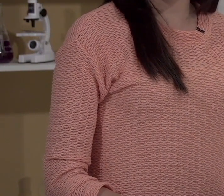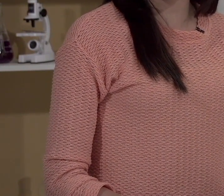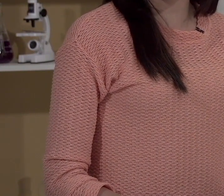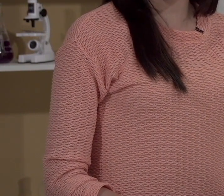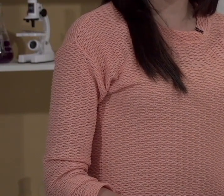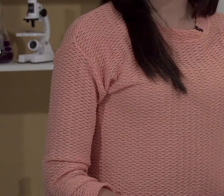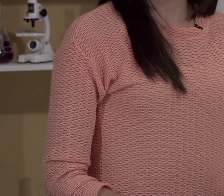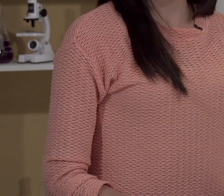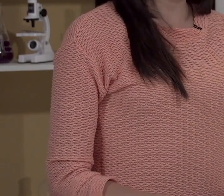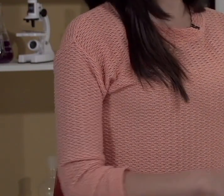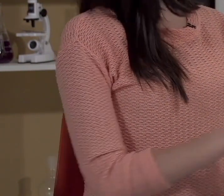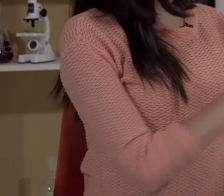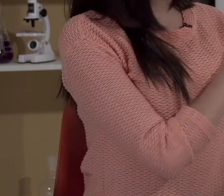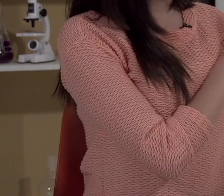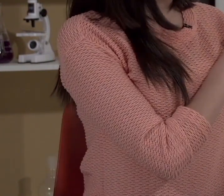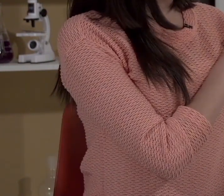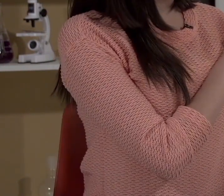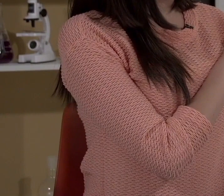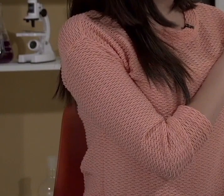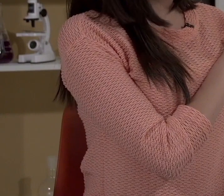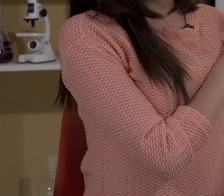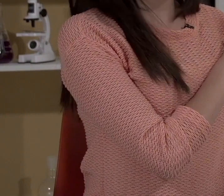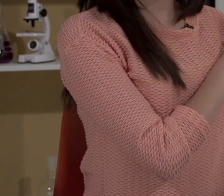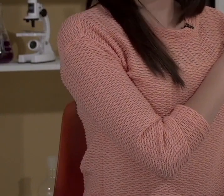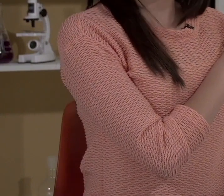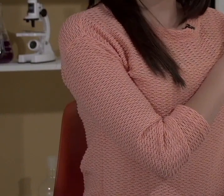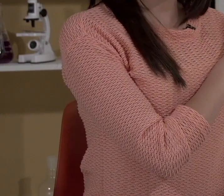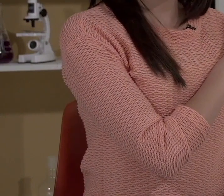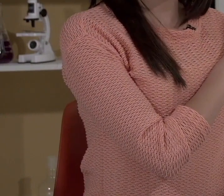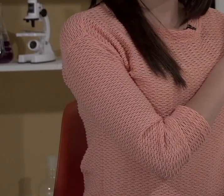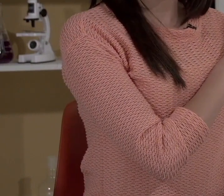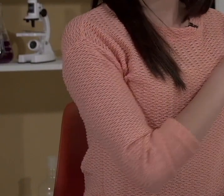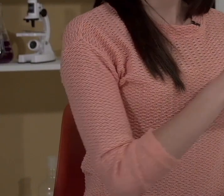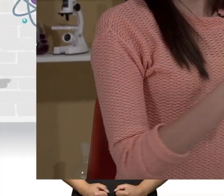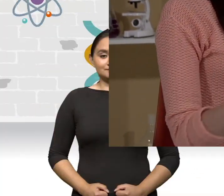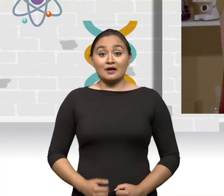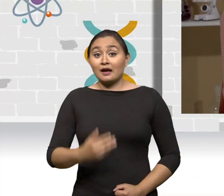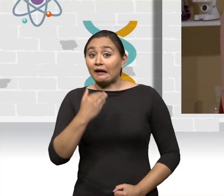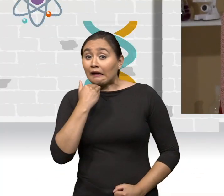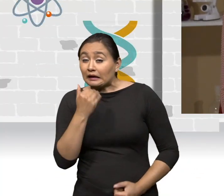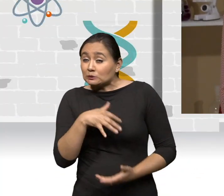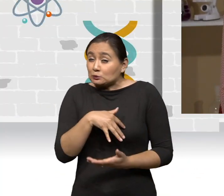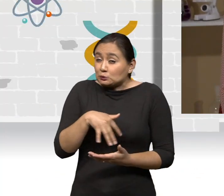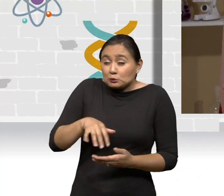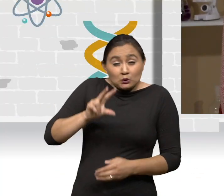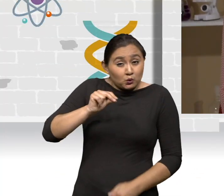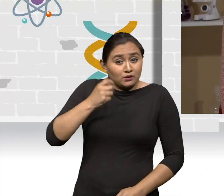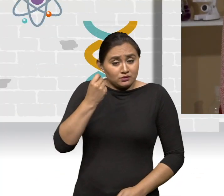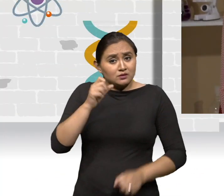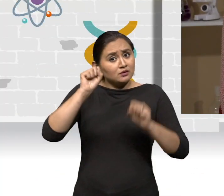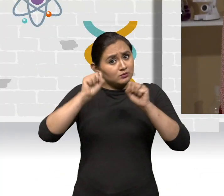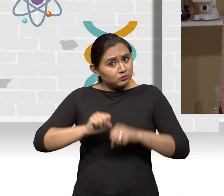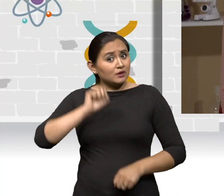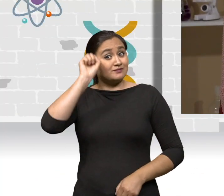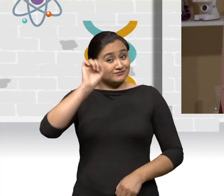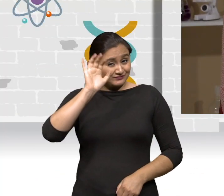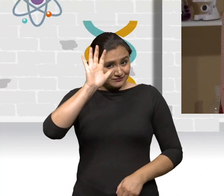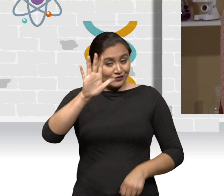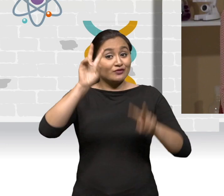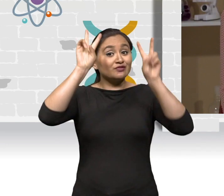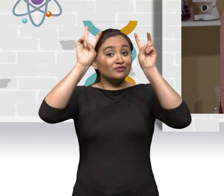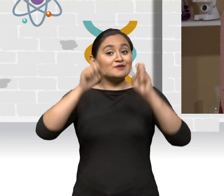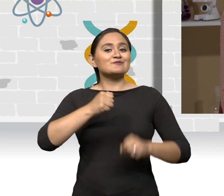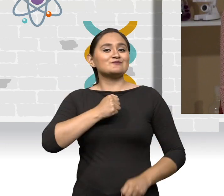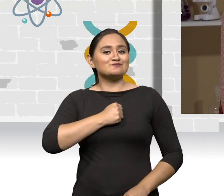los gases a nivel molecular y además en matemáticas con la ecuación de la recta. Si quieres conocer más sobre este tema, puedes visitar